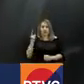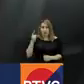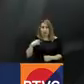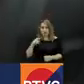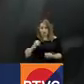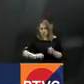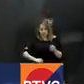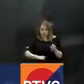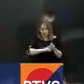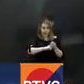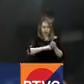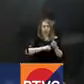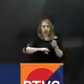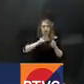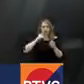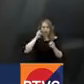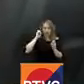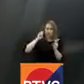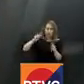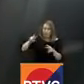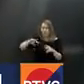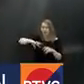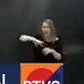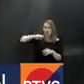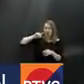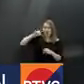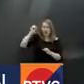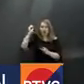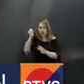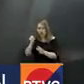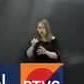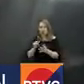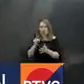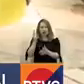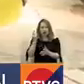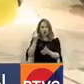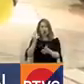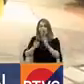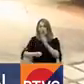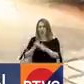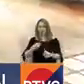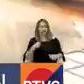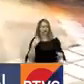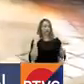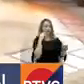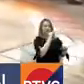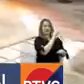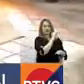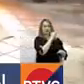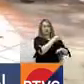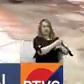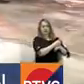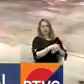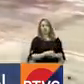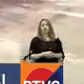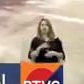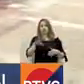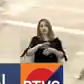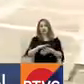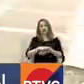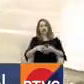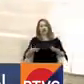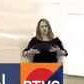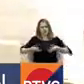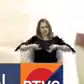algún aborto o un homicidio o cualquier cosa e informarle al autoridades son taxistas que hacen parte del programa seguridad